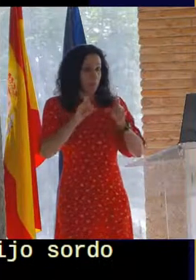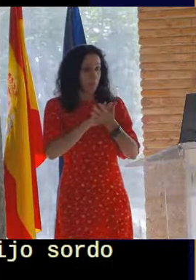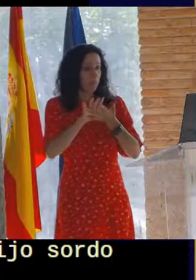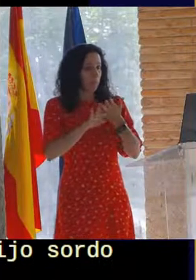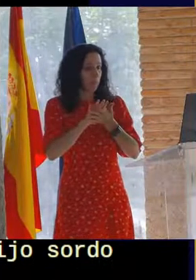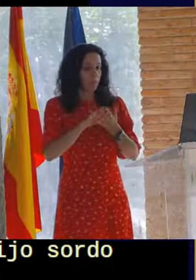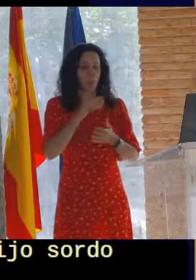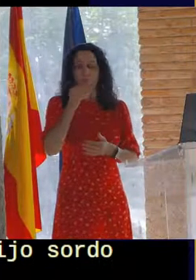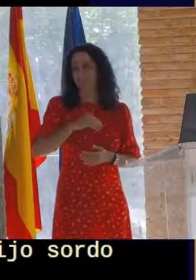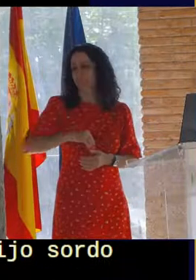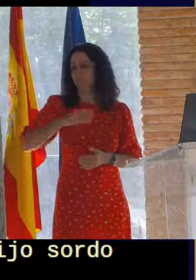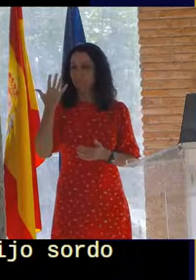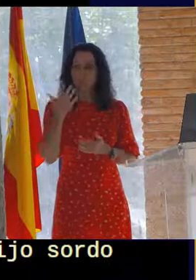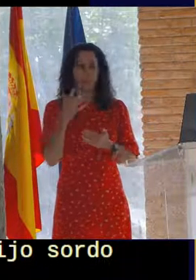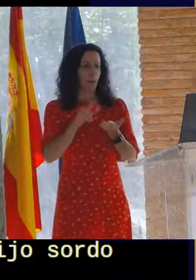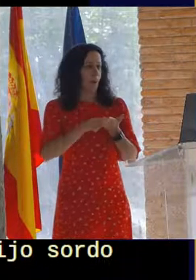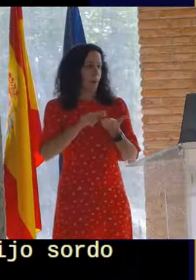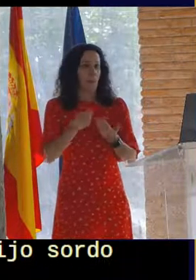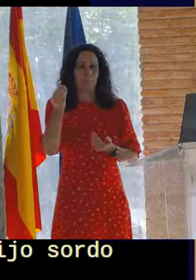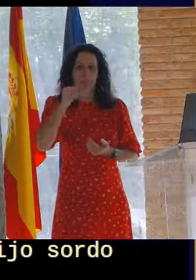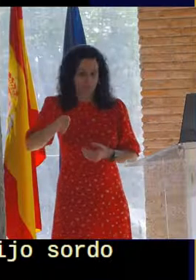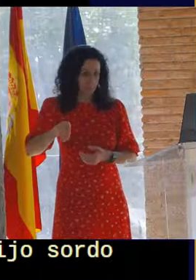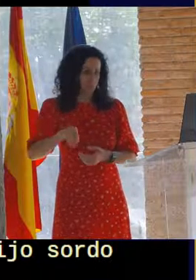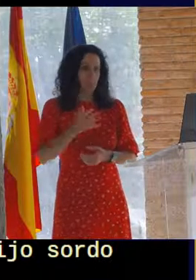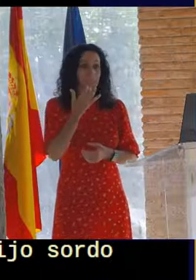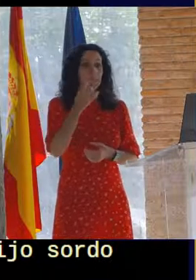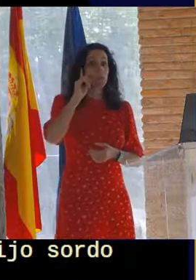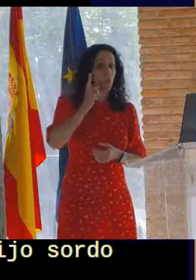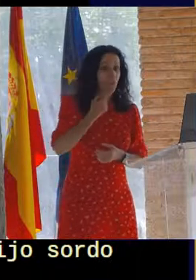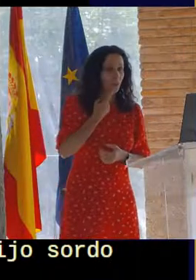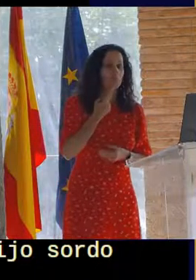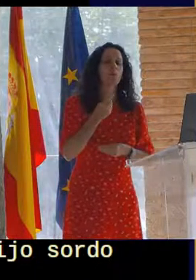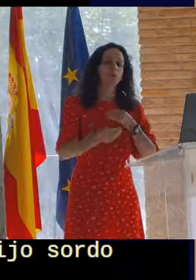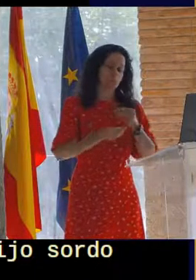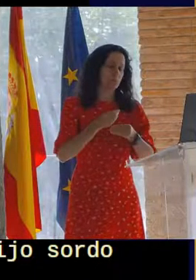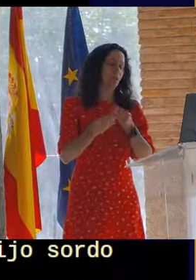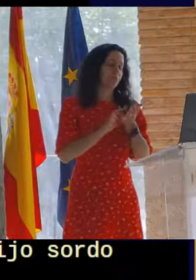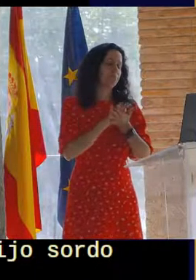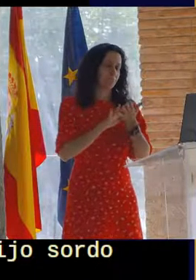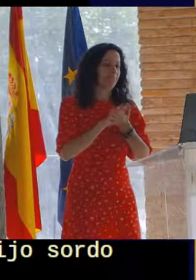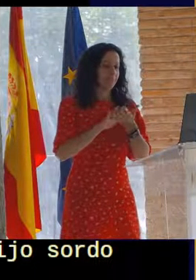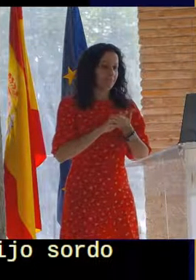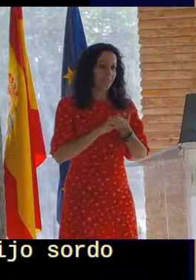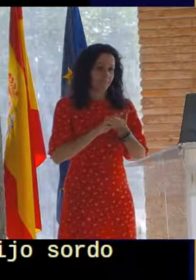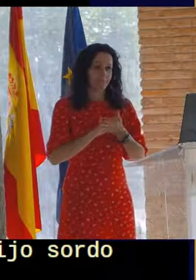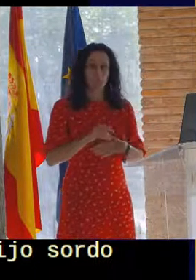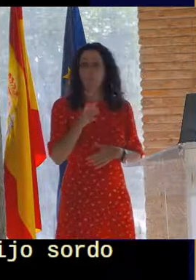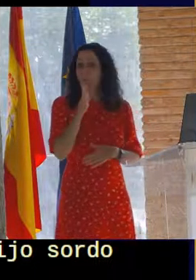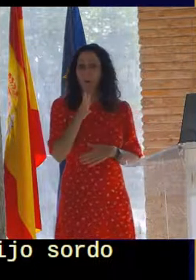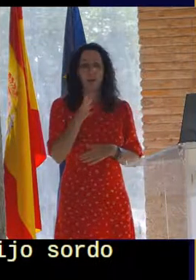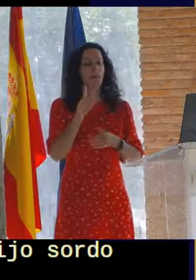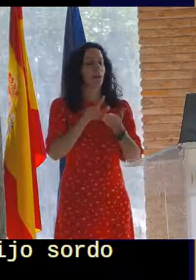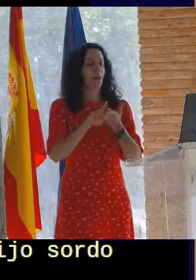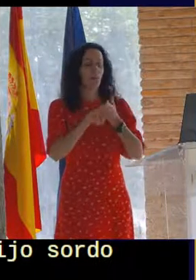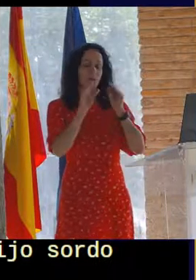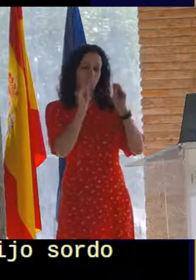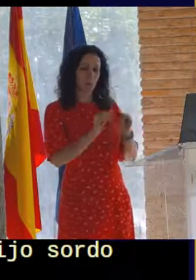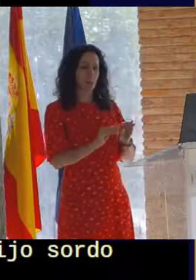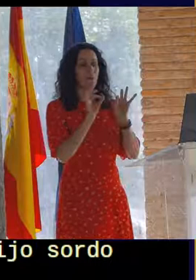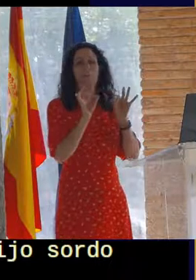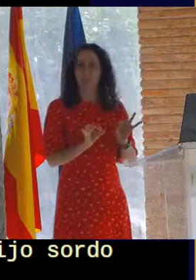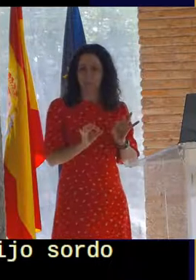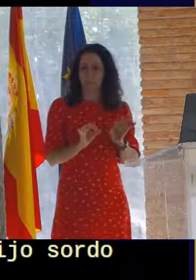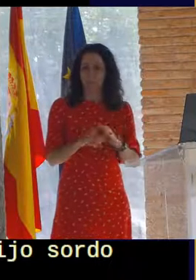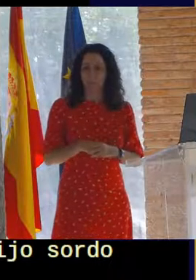signos no con 6 meses ya puede haber una comunicación fluida tené en cuenta comoos he explicado antes una lengua más con lo cual enseñar